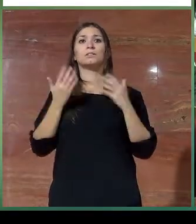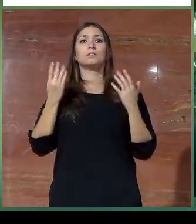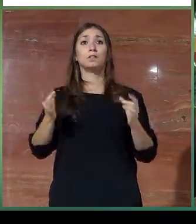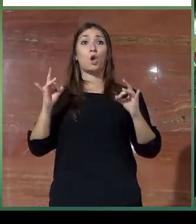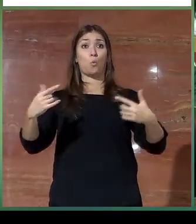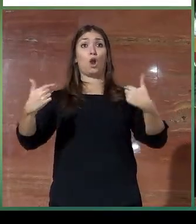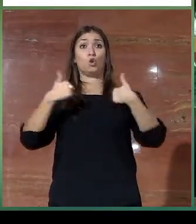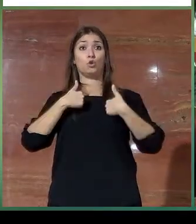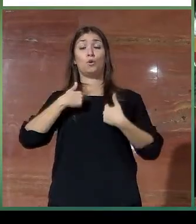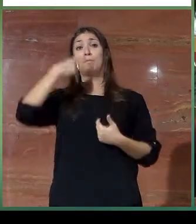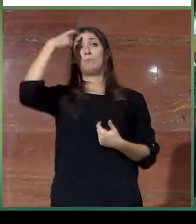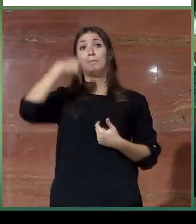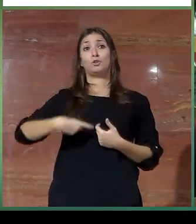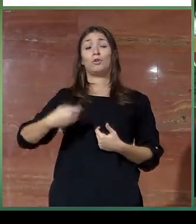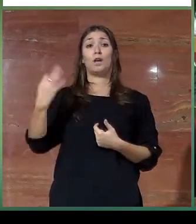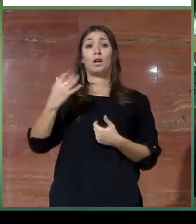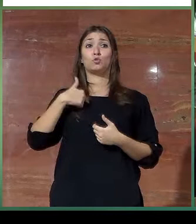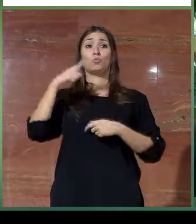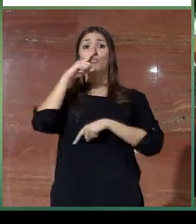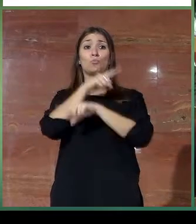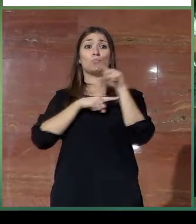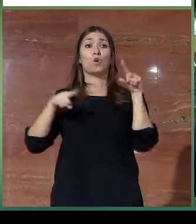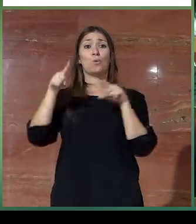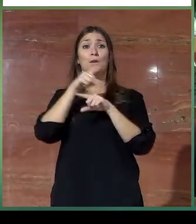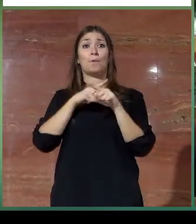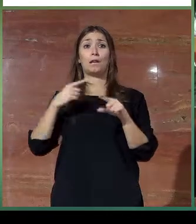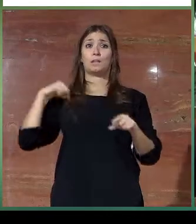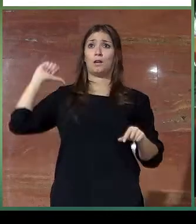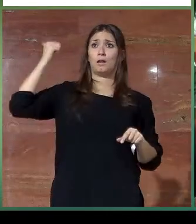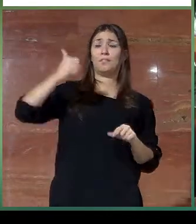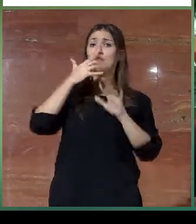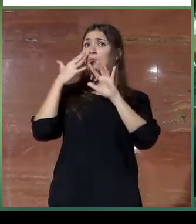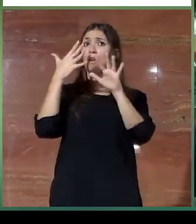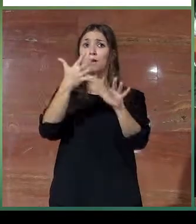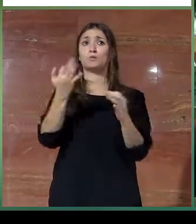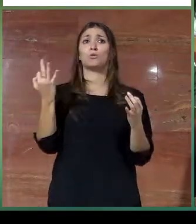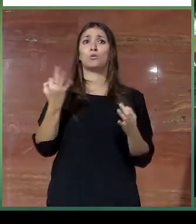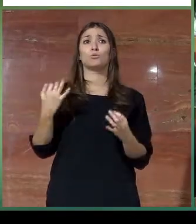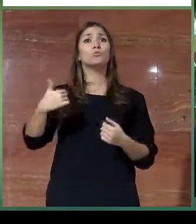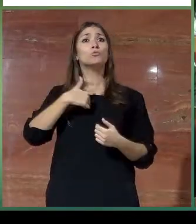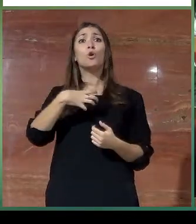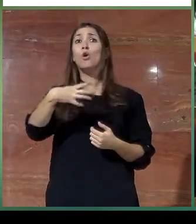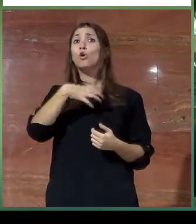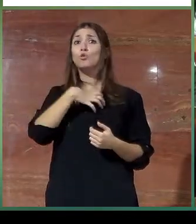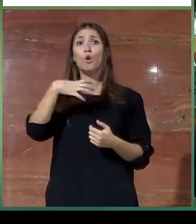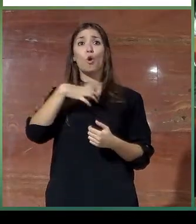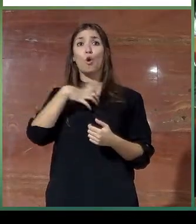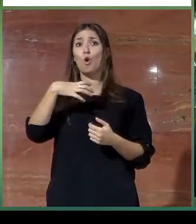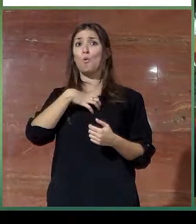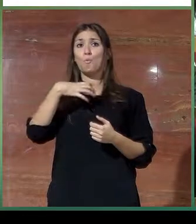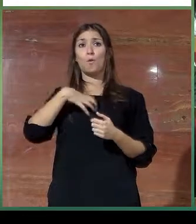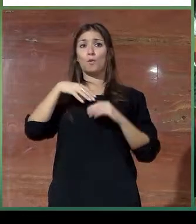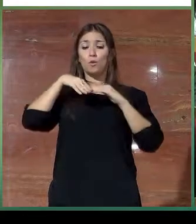yo soy una persona que tengo un trastorno de movilidad desde hace 10 años, no puedo entrar a bajar por